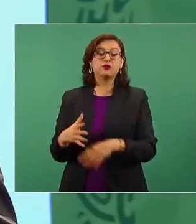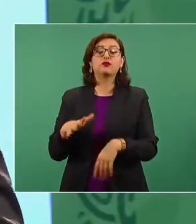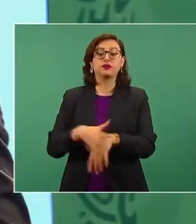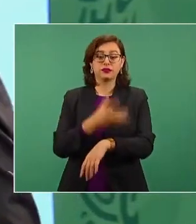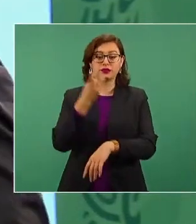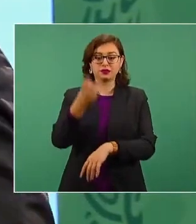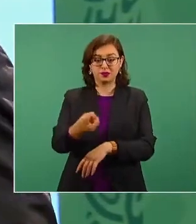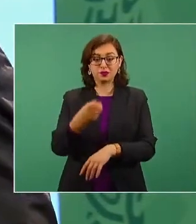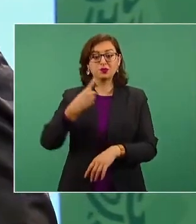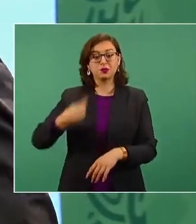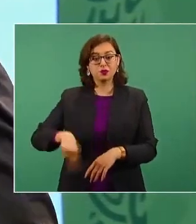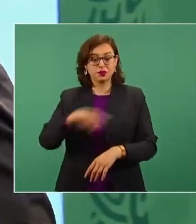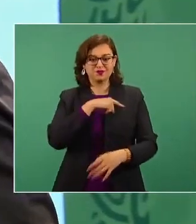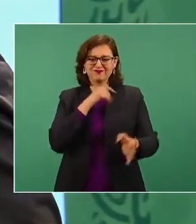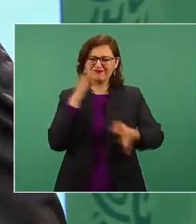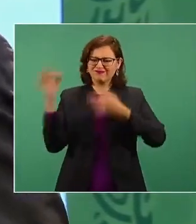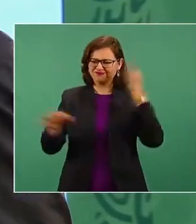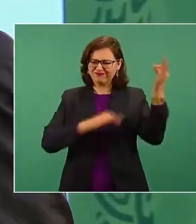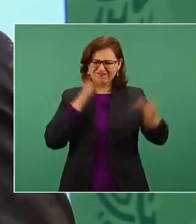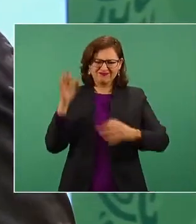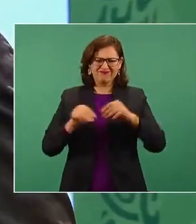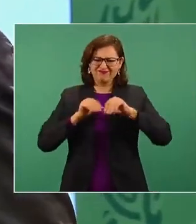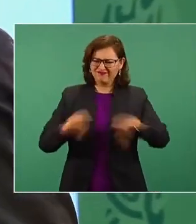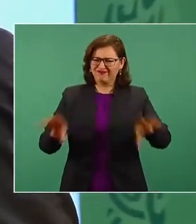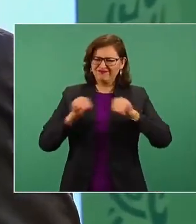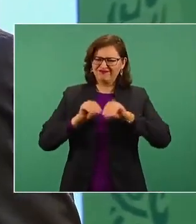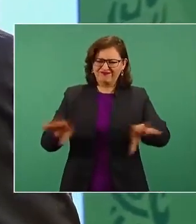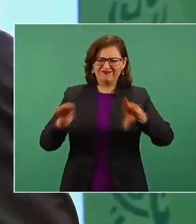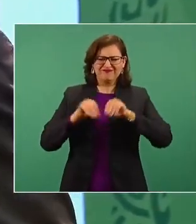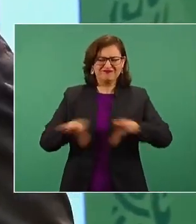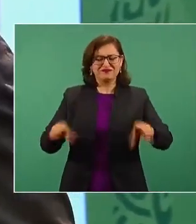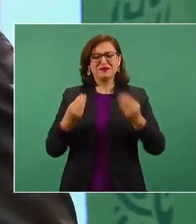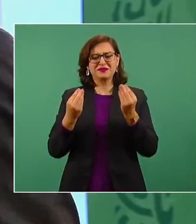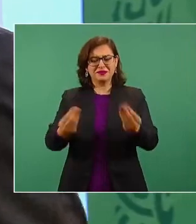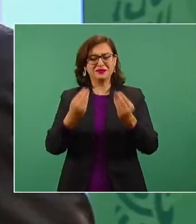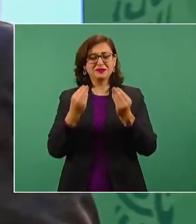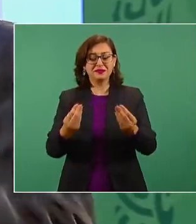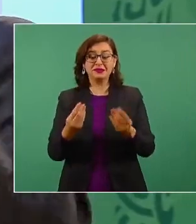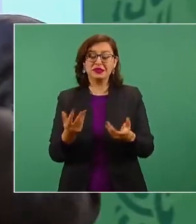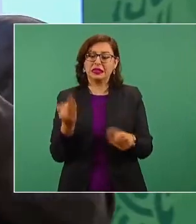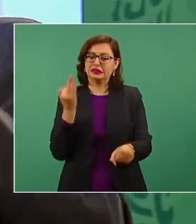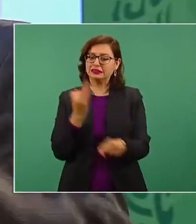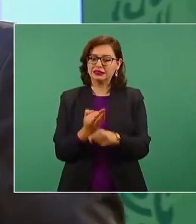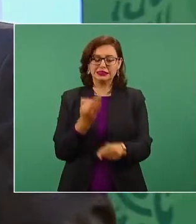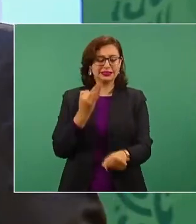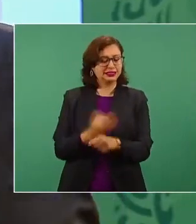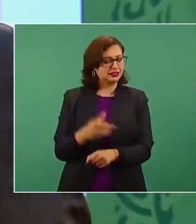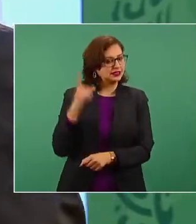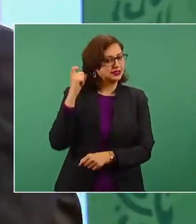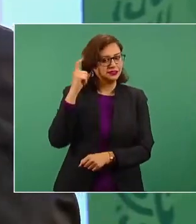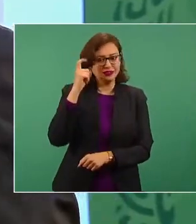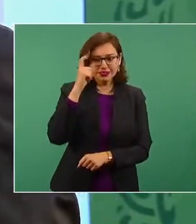impulsar mucho esa campaña, mucho, mucho, mucho. No hemos podido todavía